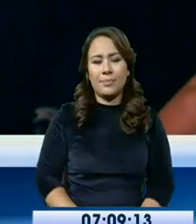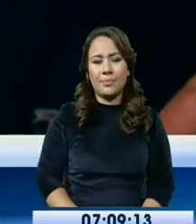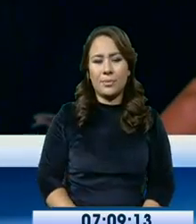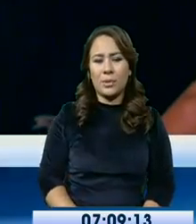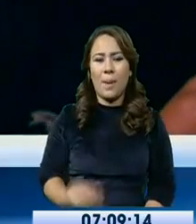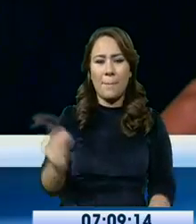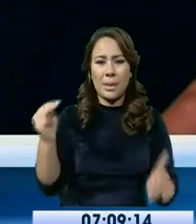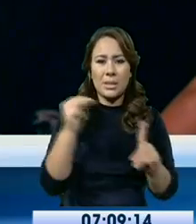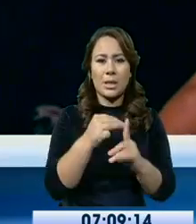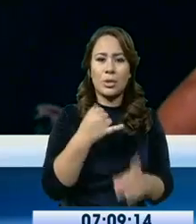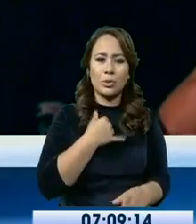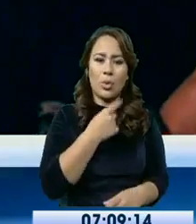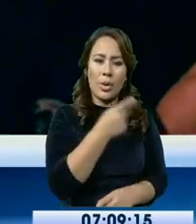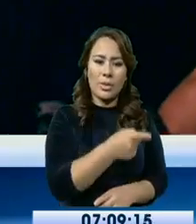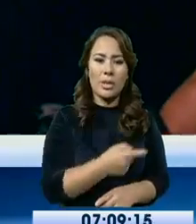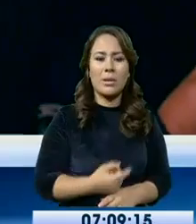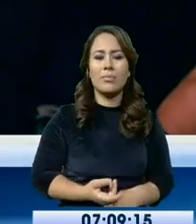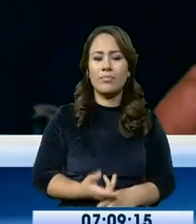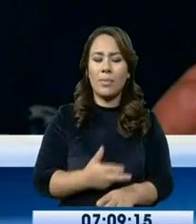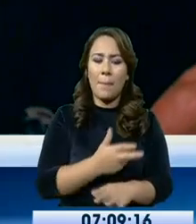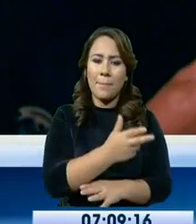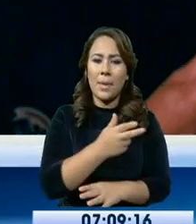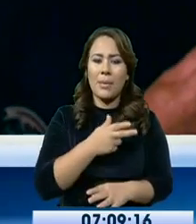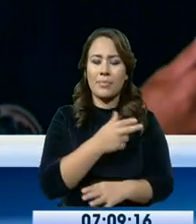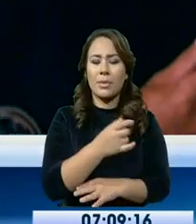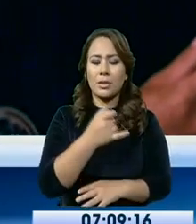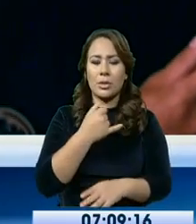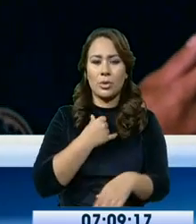que ella ya sabe que 3 tiros va a ser